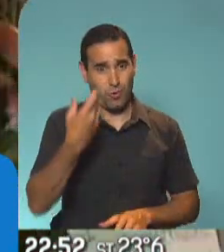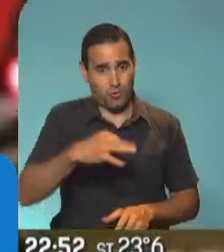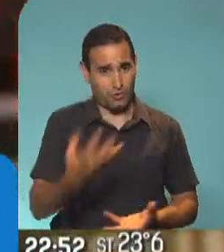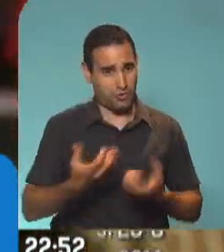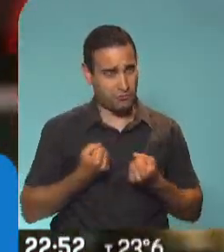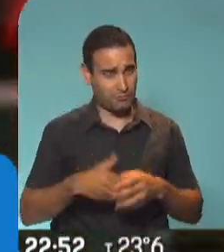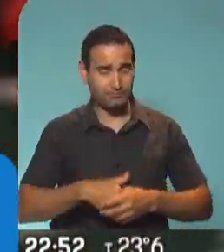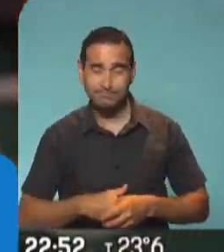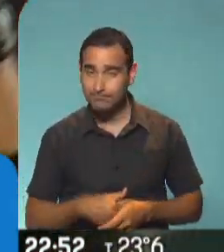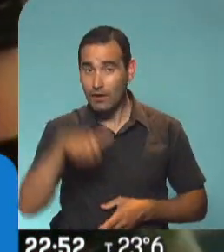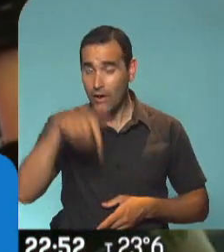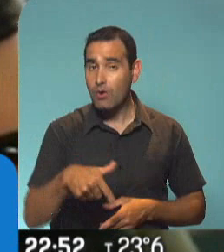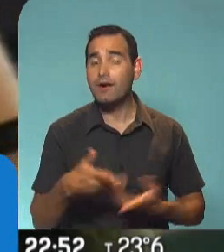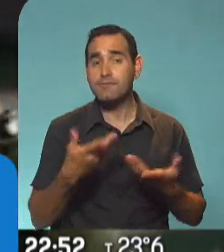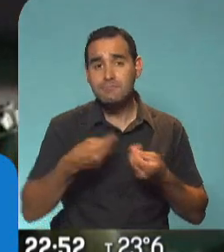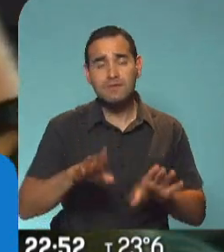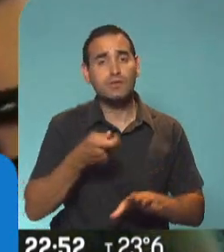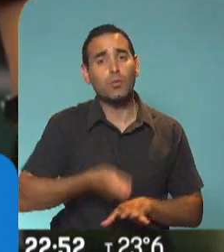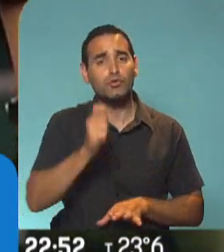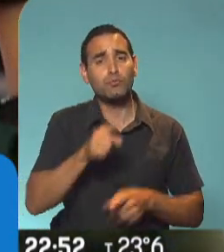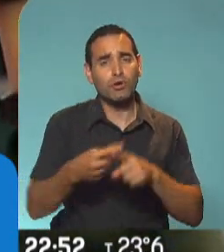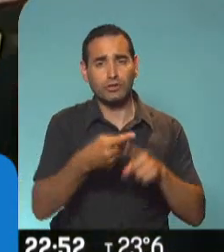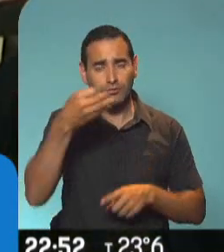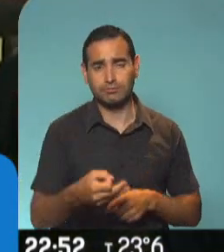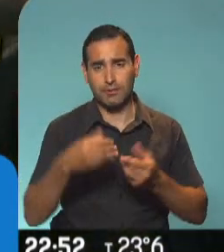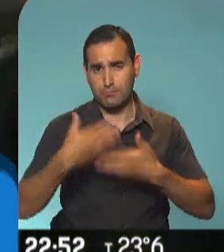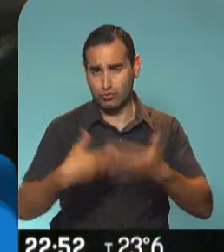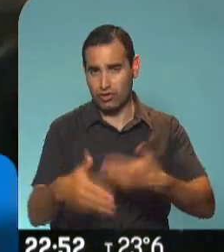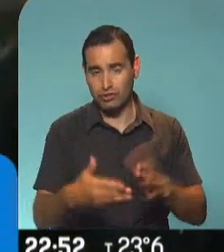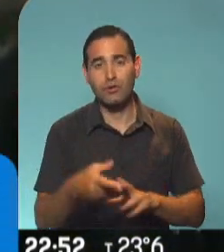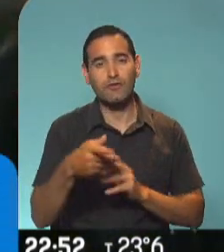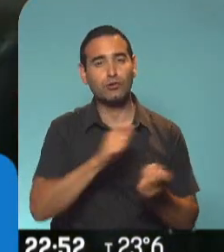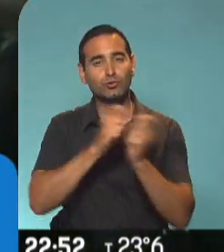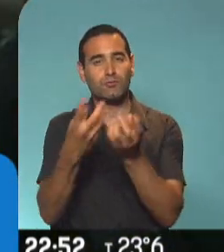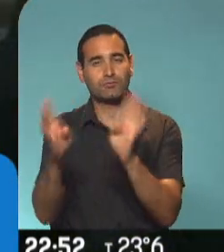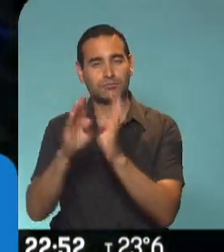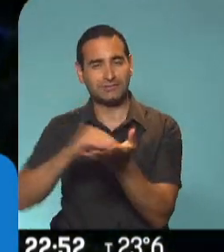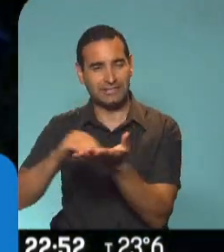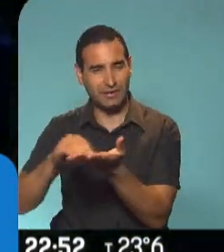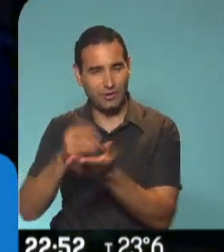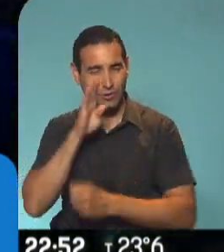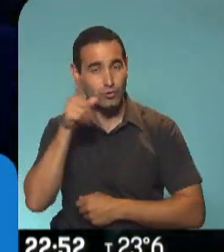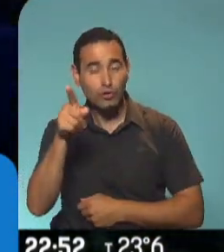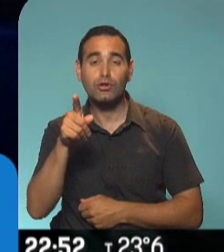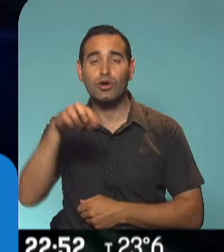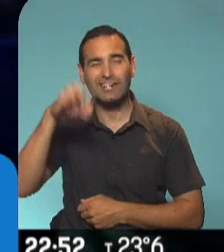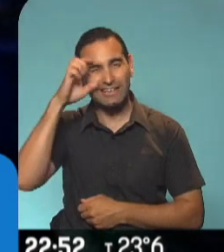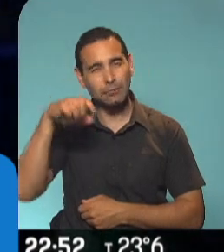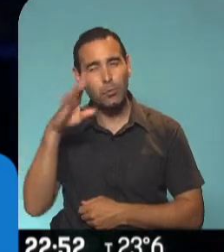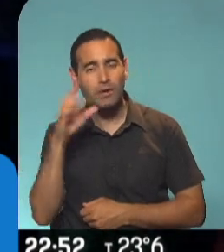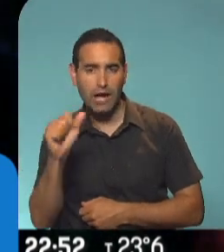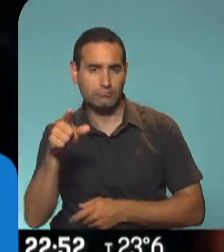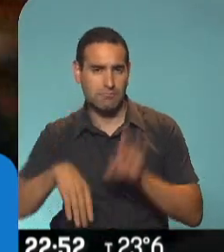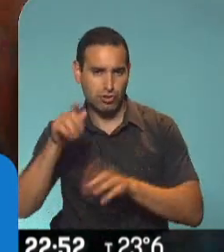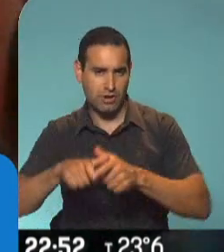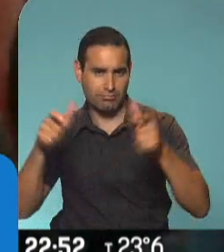La instancia que se abre ahora es el juicio político propiamente dicho, que se sustancia en el Senado estadounidense, donde los republicanos tienen mayoría,